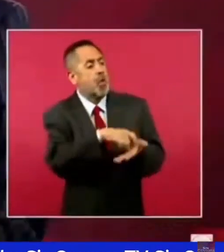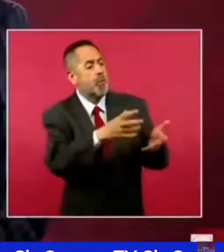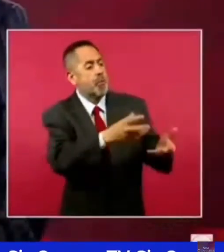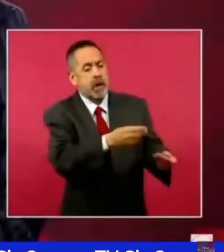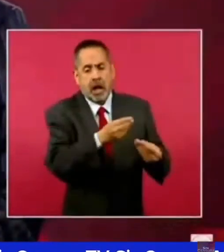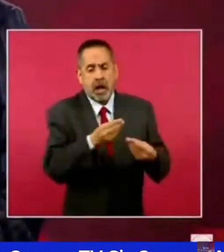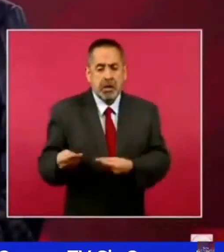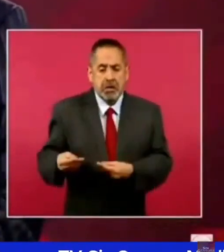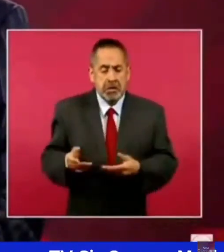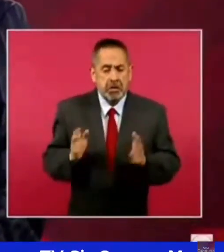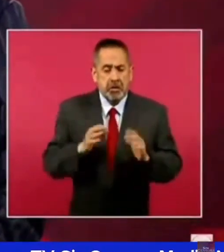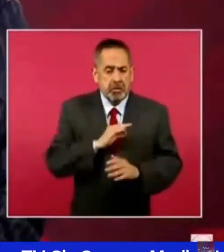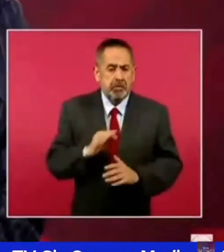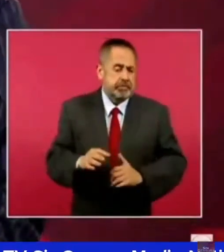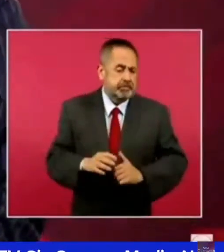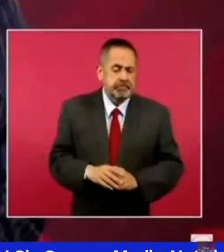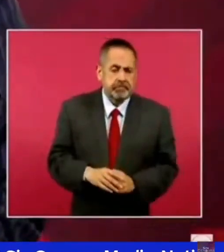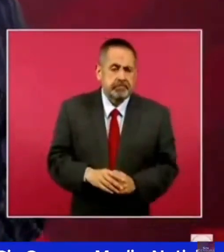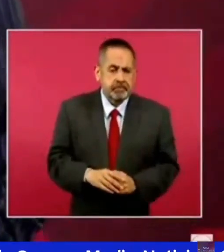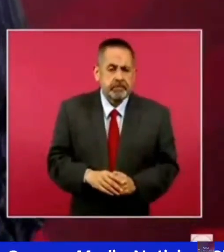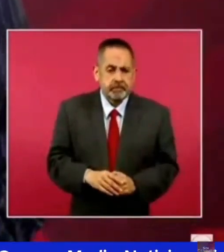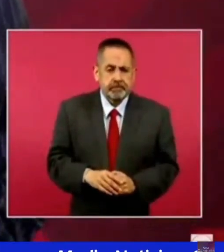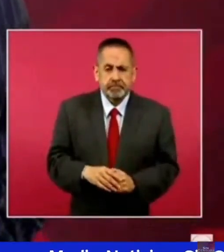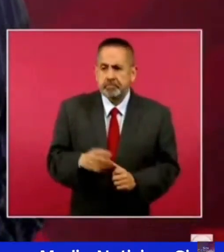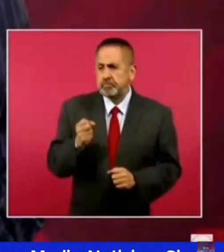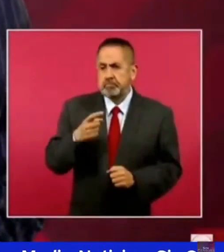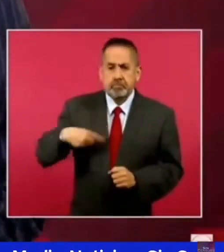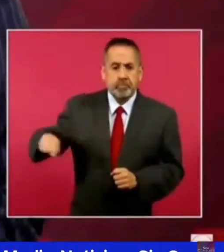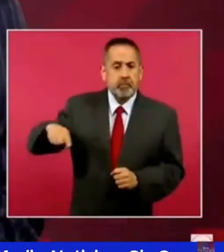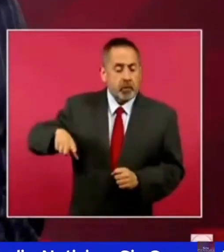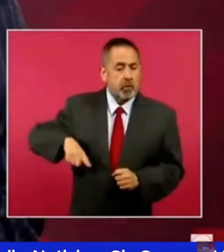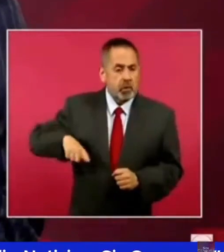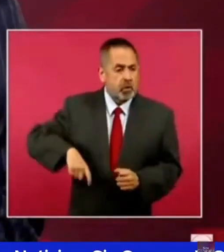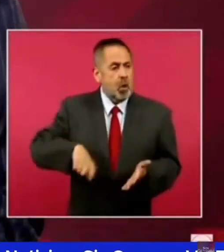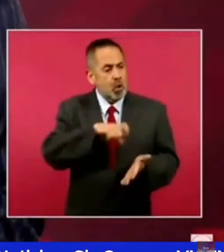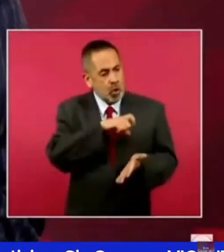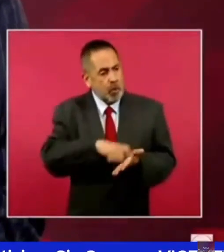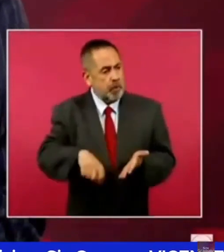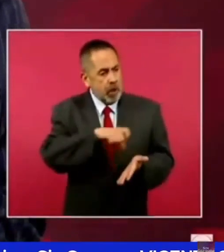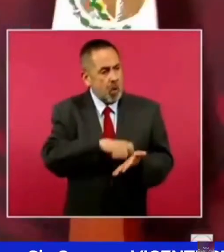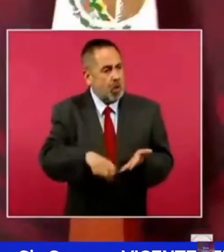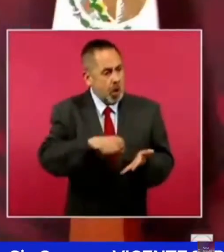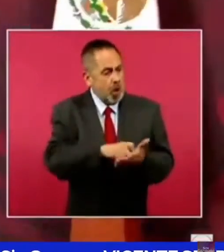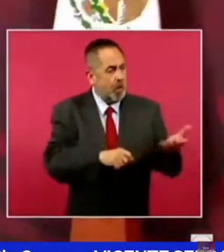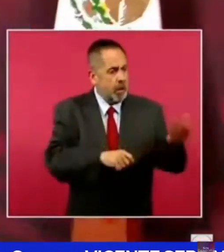y muchas de las compras que hace el gobierno